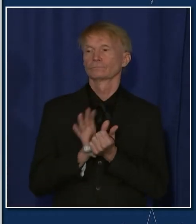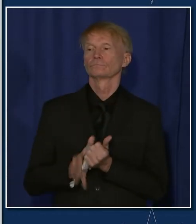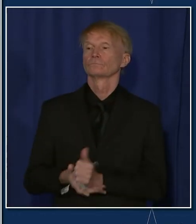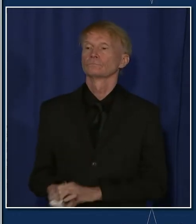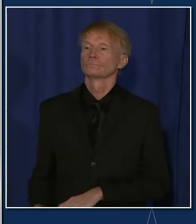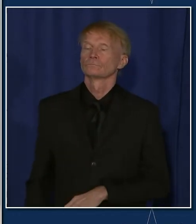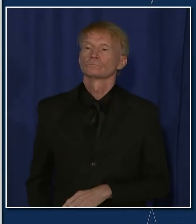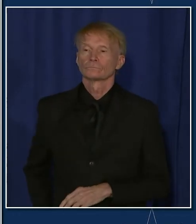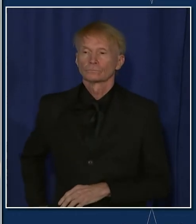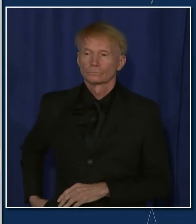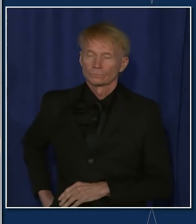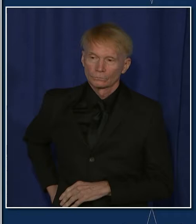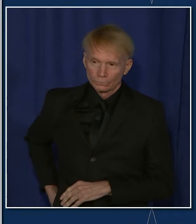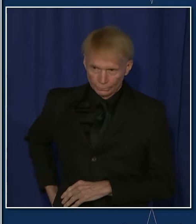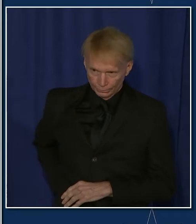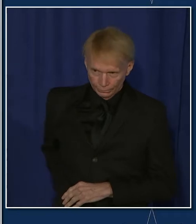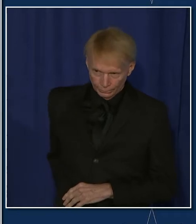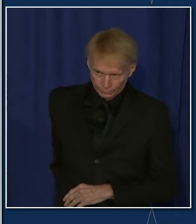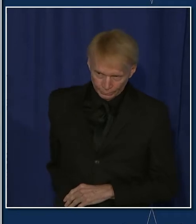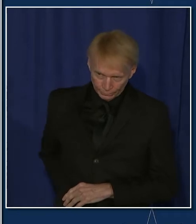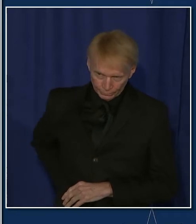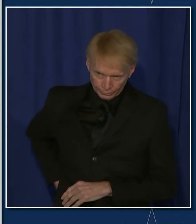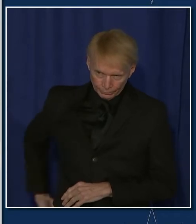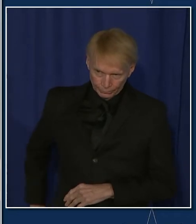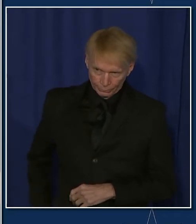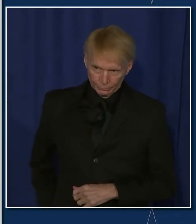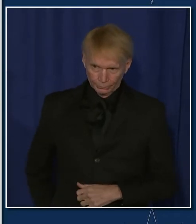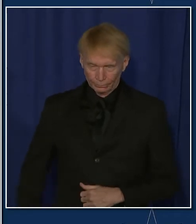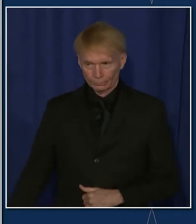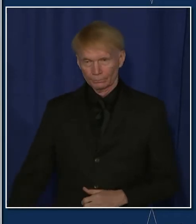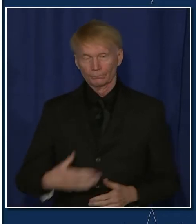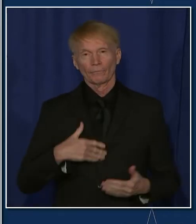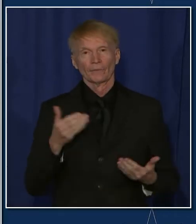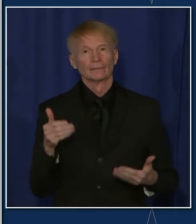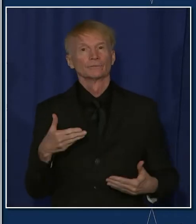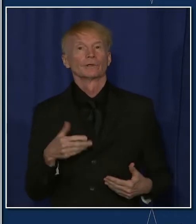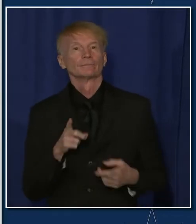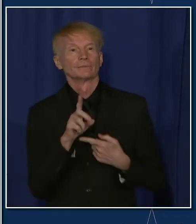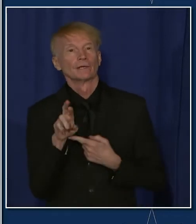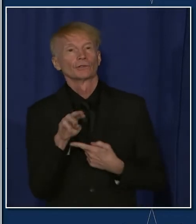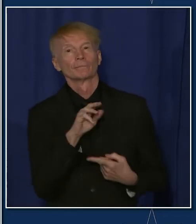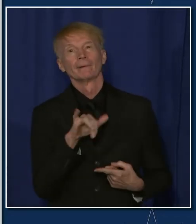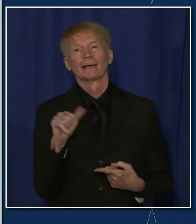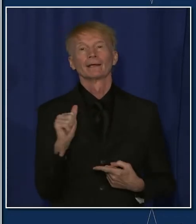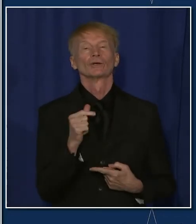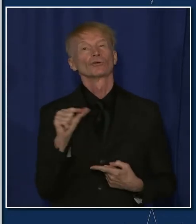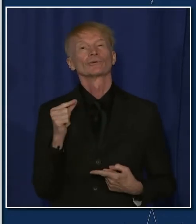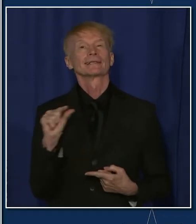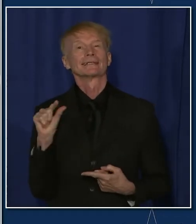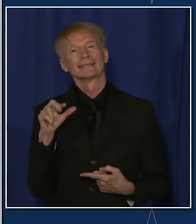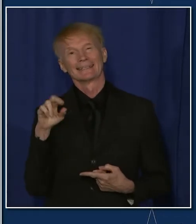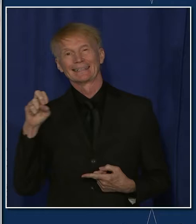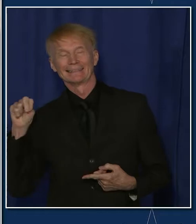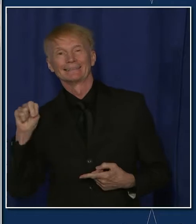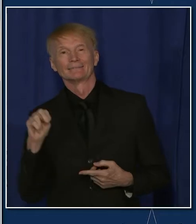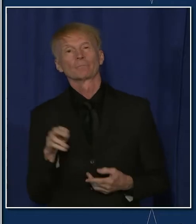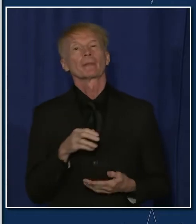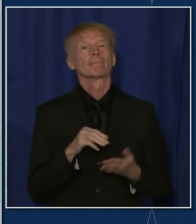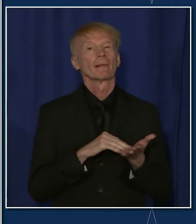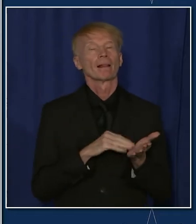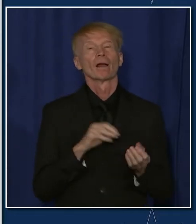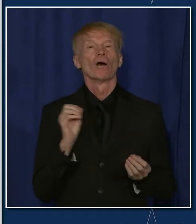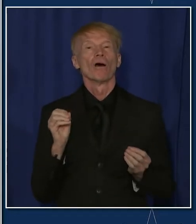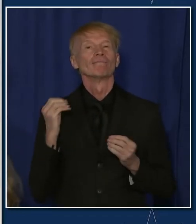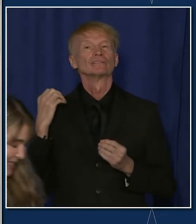Y ahora con ustedes, la doctora Maya Green. Please now welcome Dr. Maya Green, Chief Medical Officer, Howard Brown